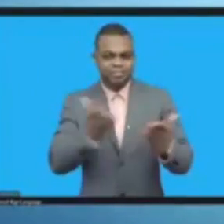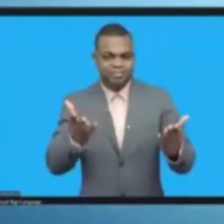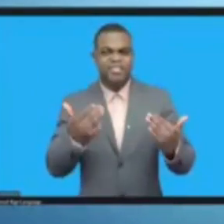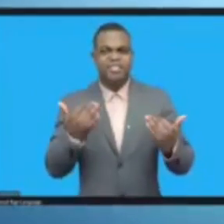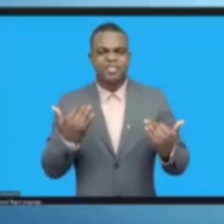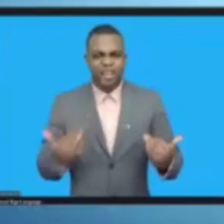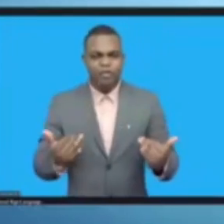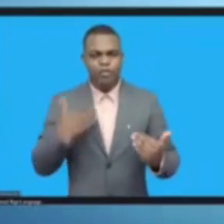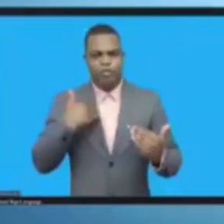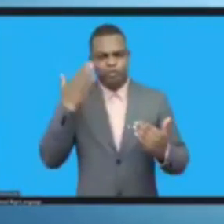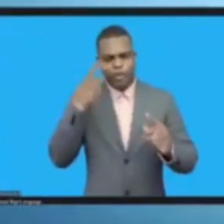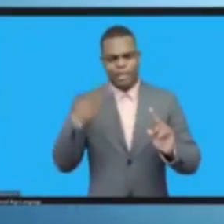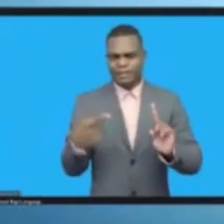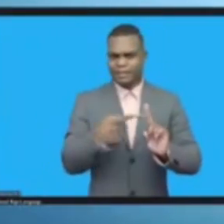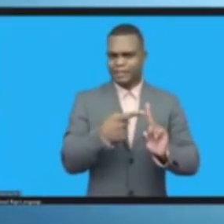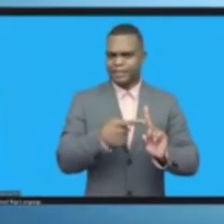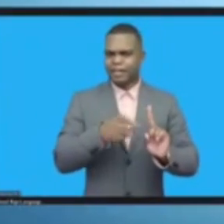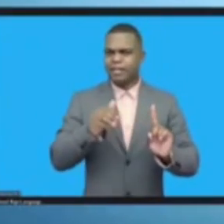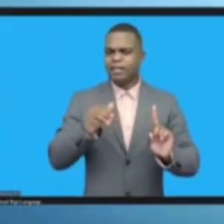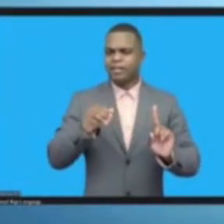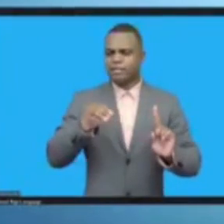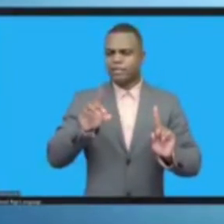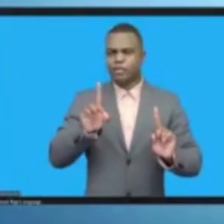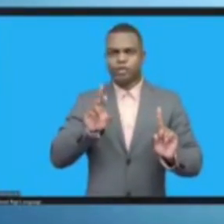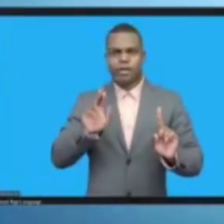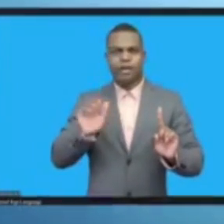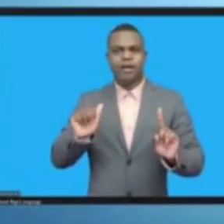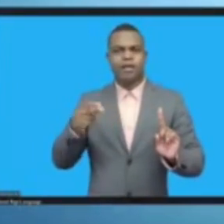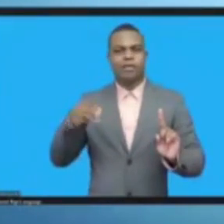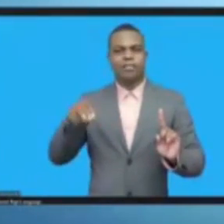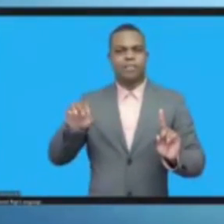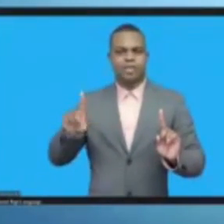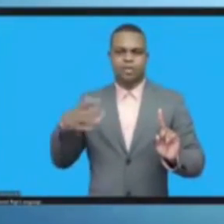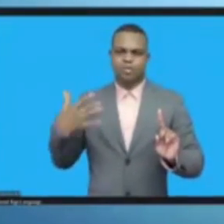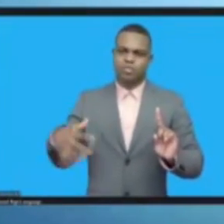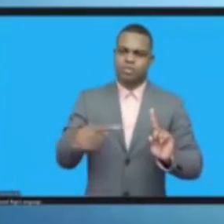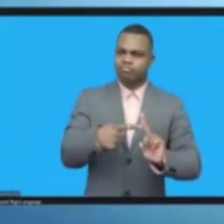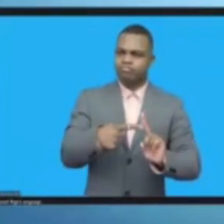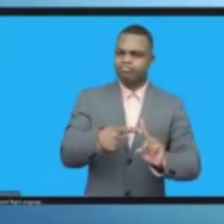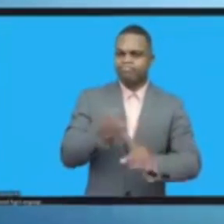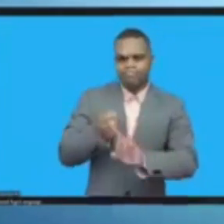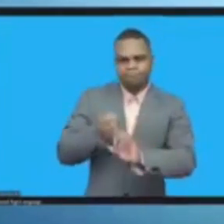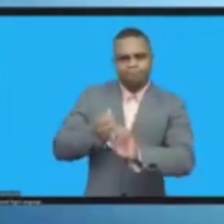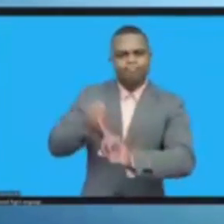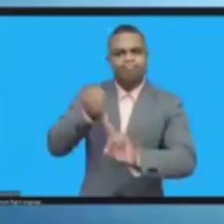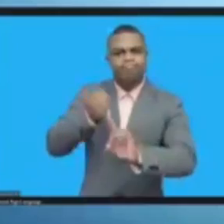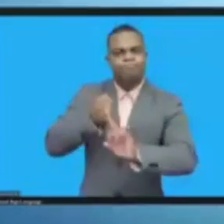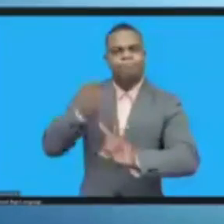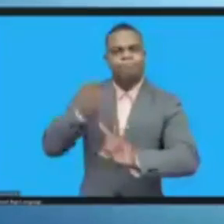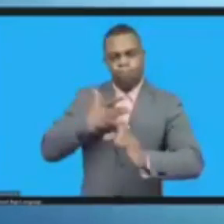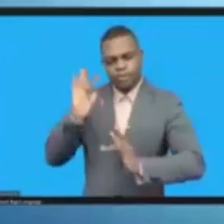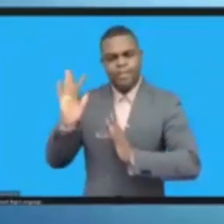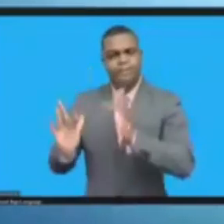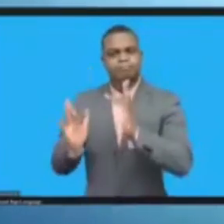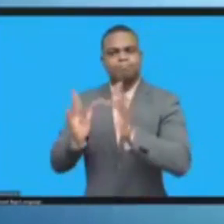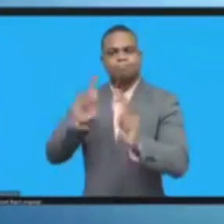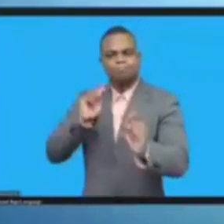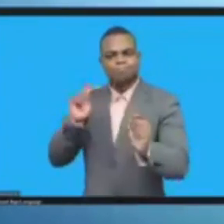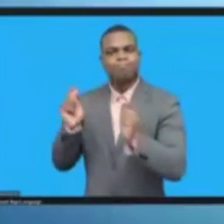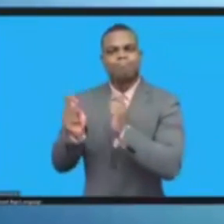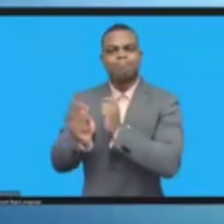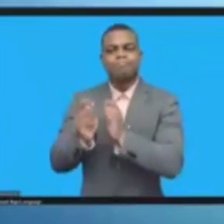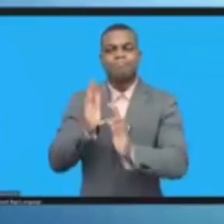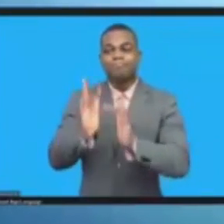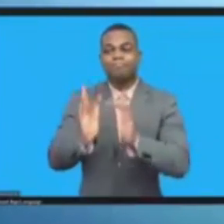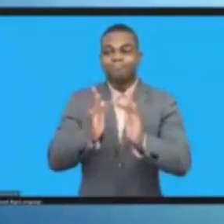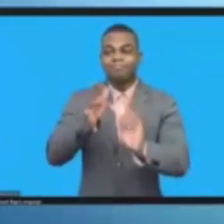y en ciberespacio especialmente en un país se desarrolló como el suyo es algo que apoya mucho por lo